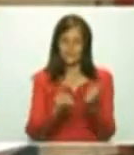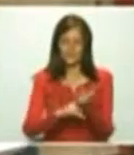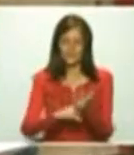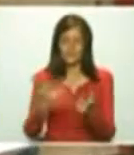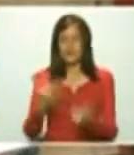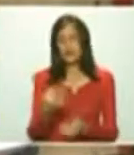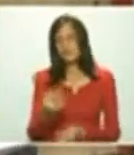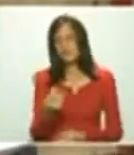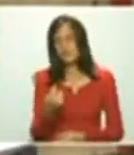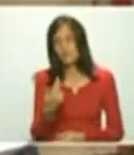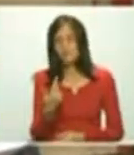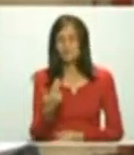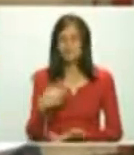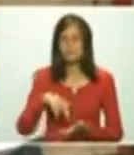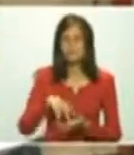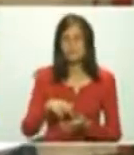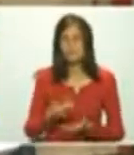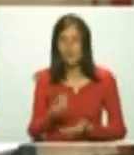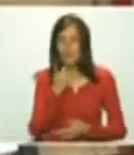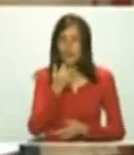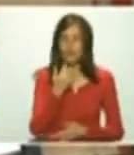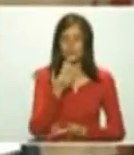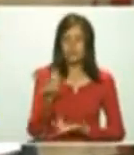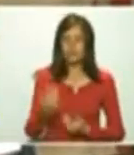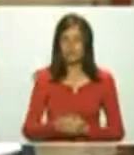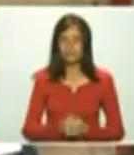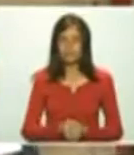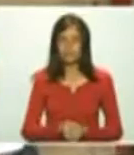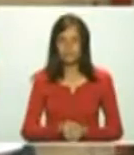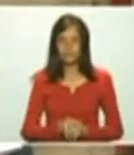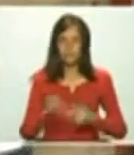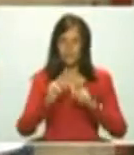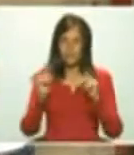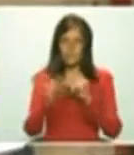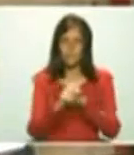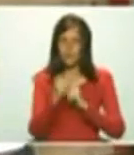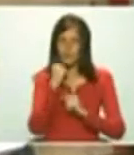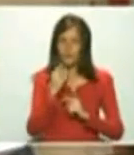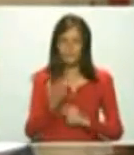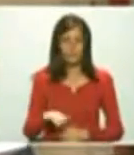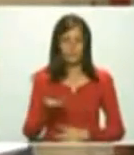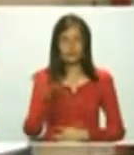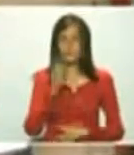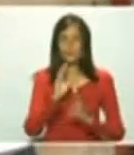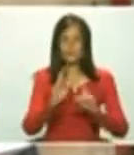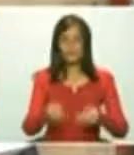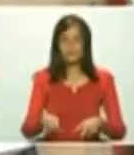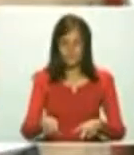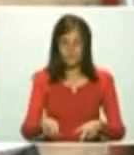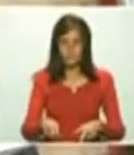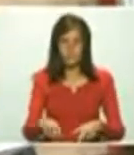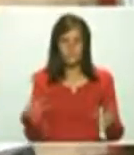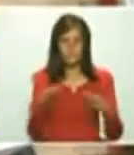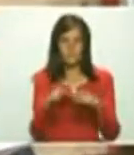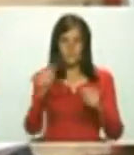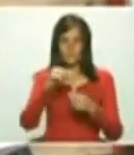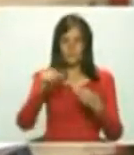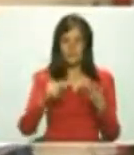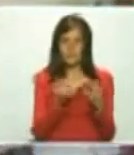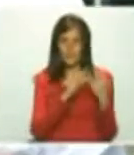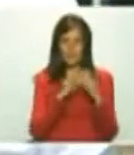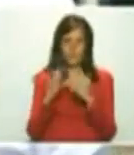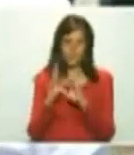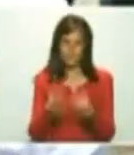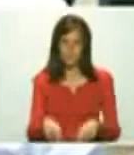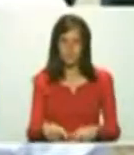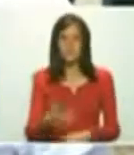realidad poco significativa para algo a transformarlas a una gran oportunidad en todos los aspectos para las